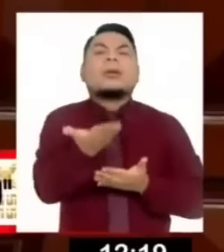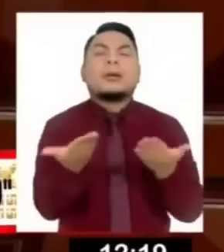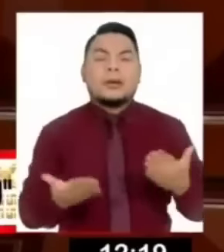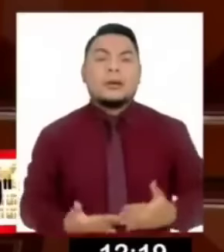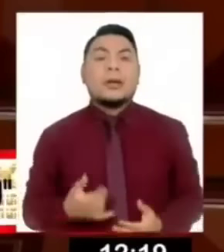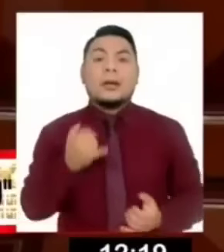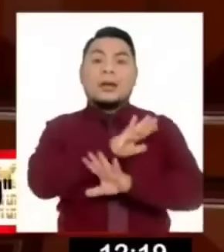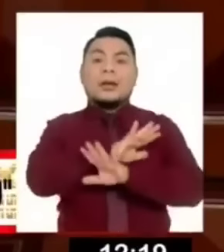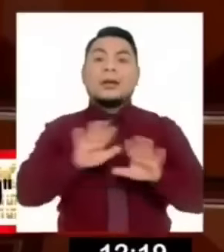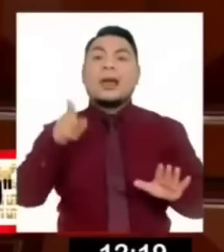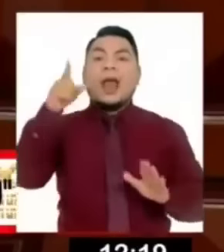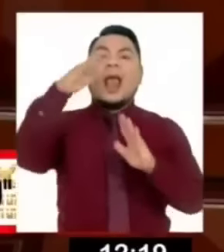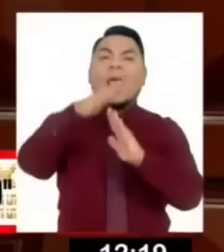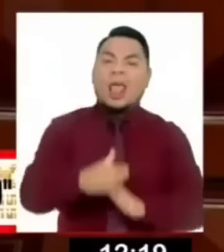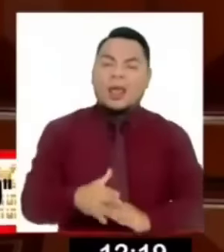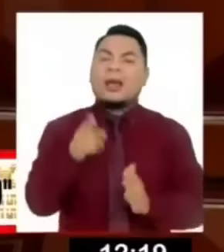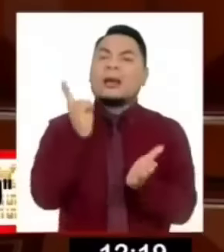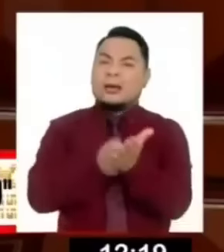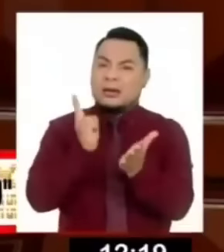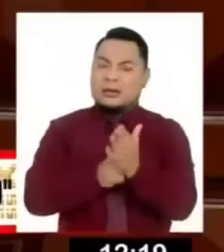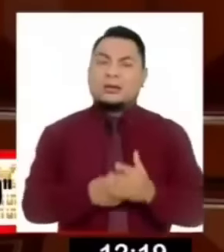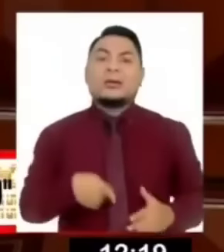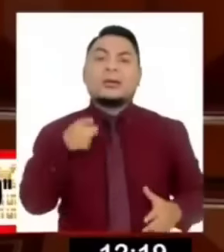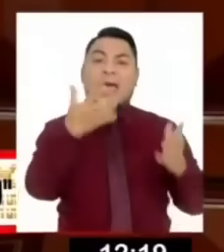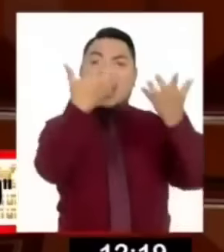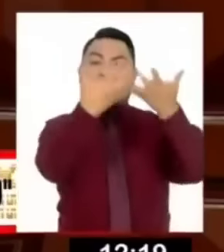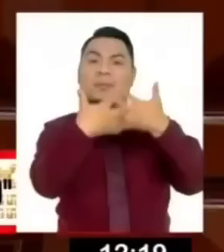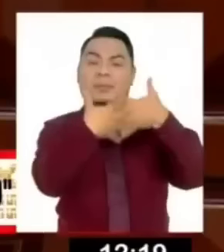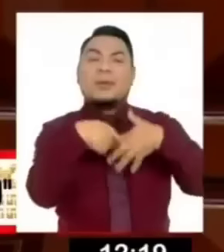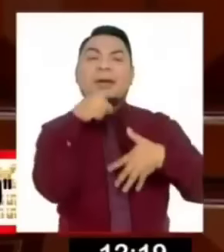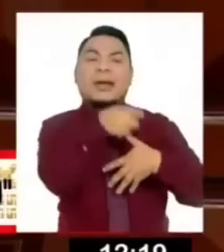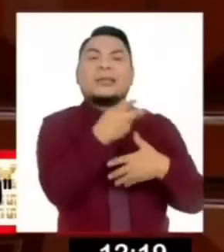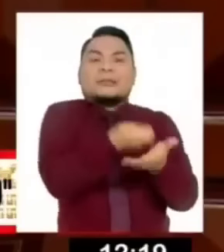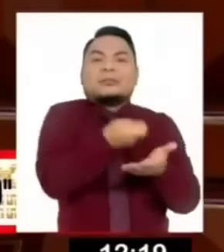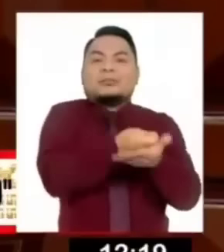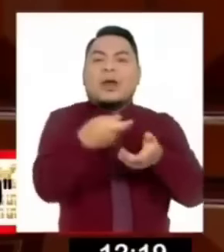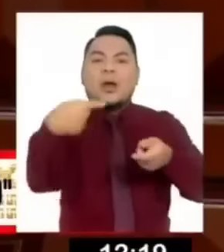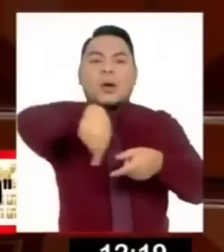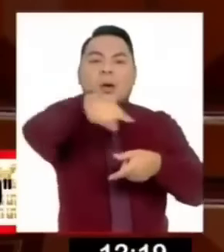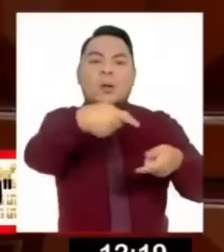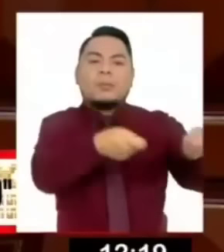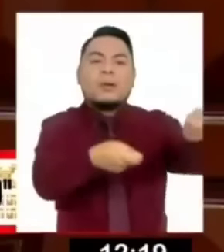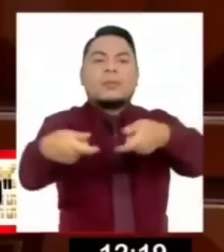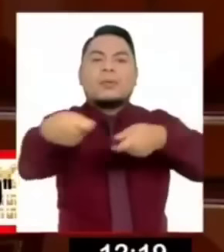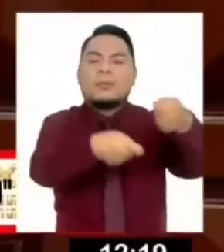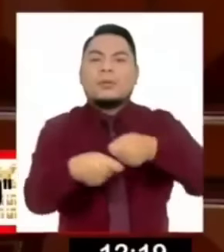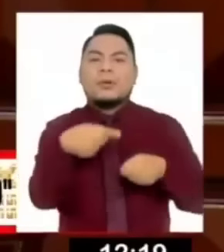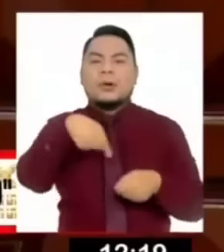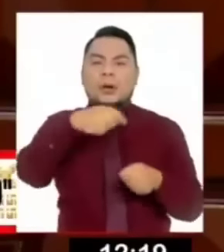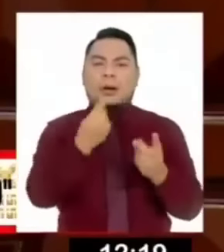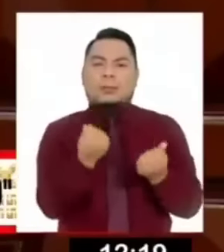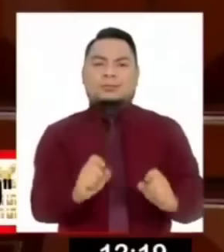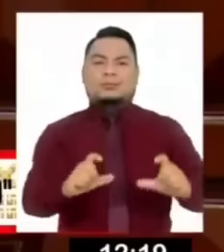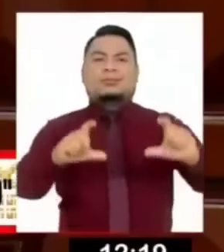se acaben los abusos de los monopolios, de los consorcios que corrompen y cobran